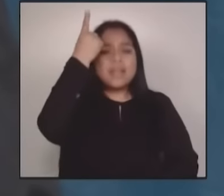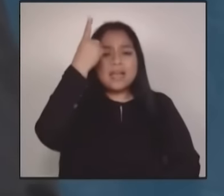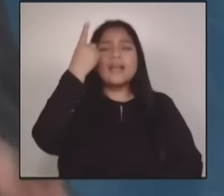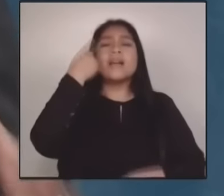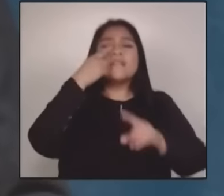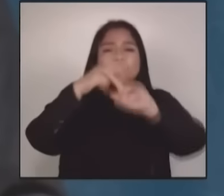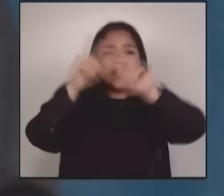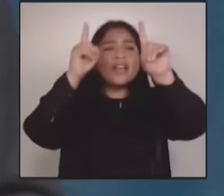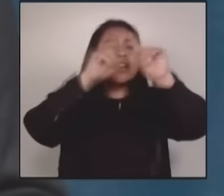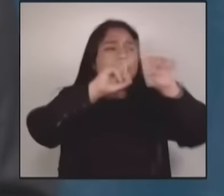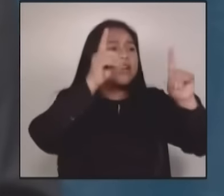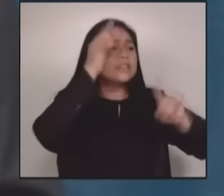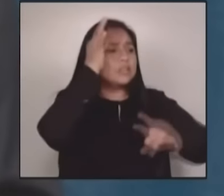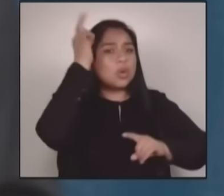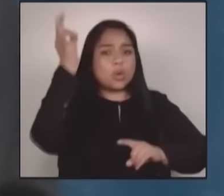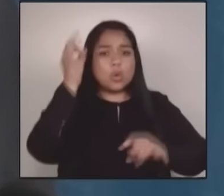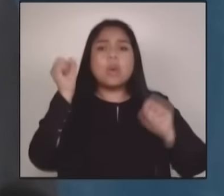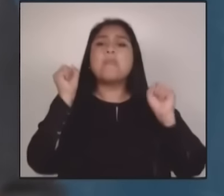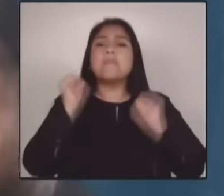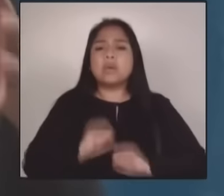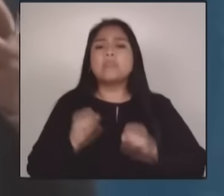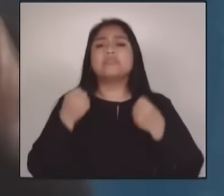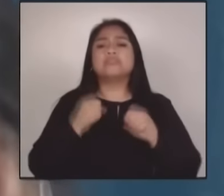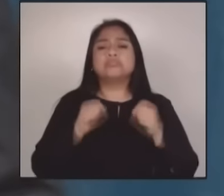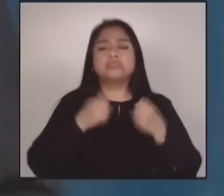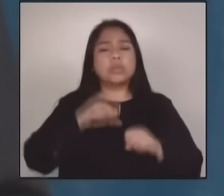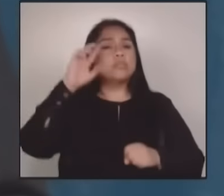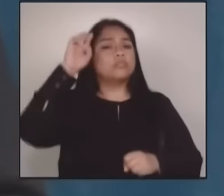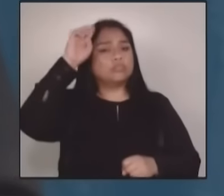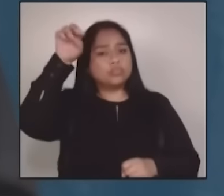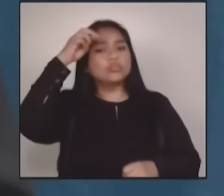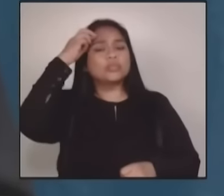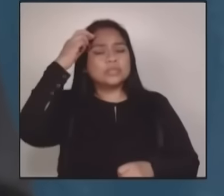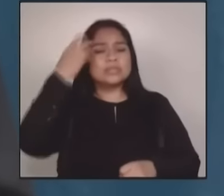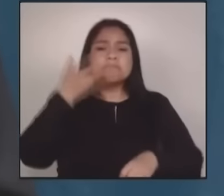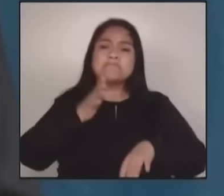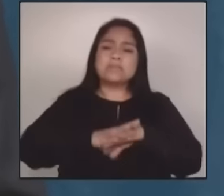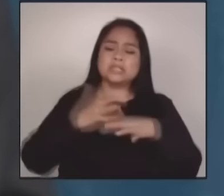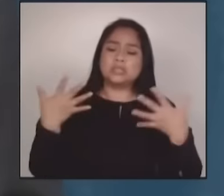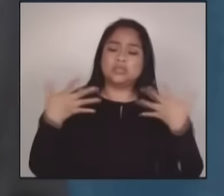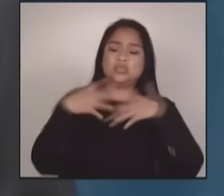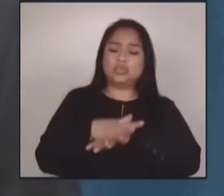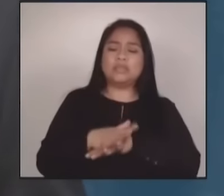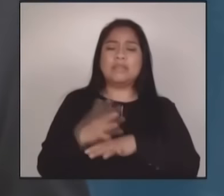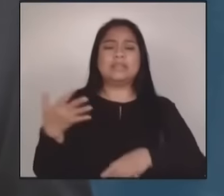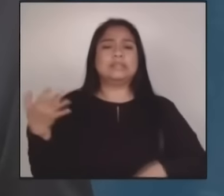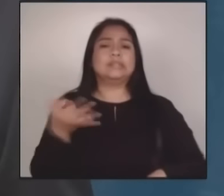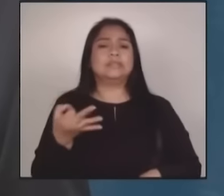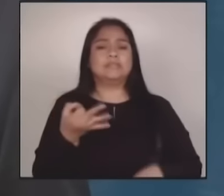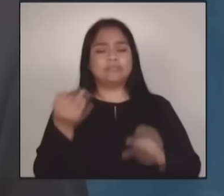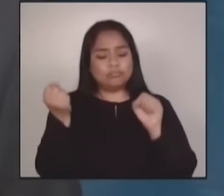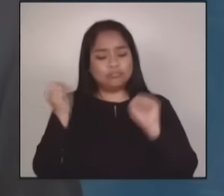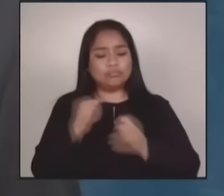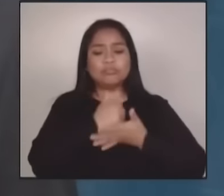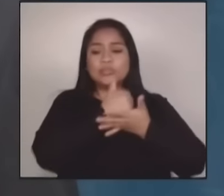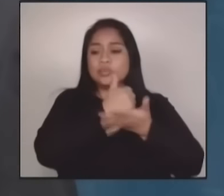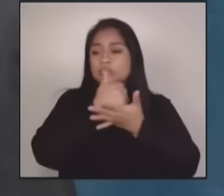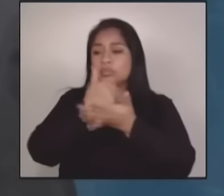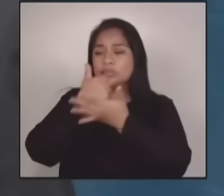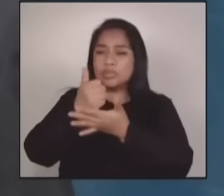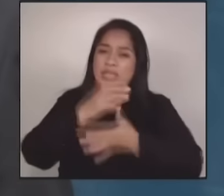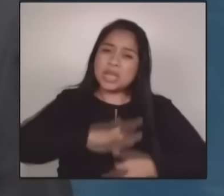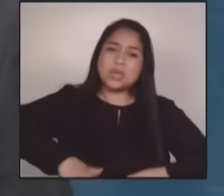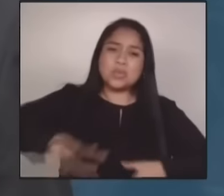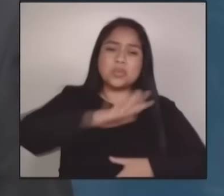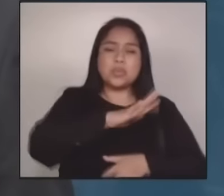perspectivas podemos construir políticas más inclusivas y efectivas que beneficien al conjunto de la